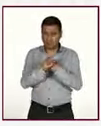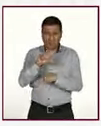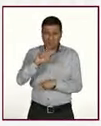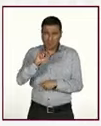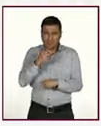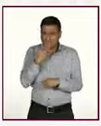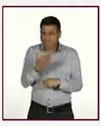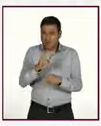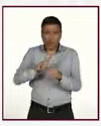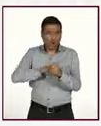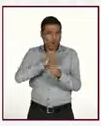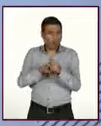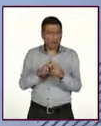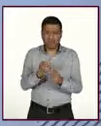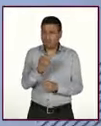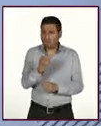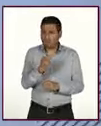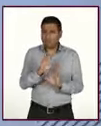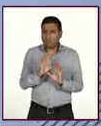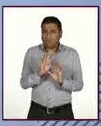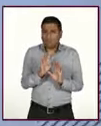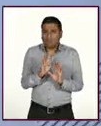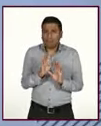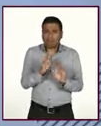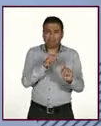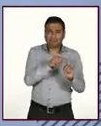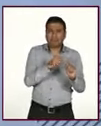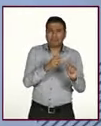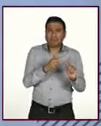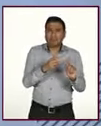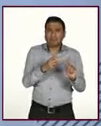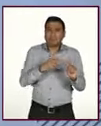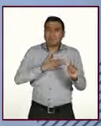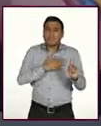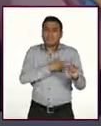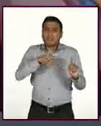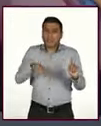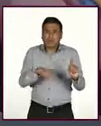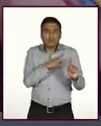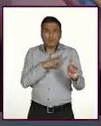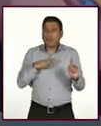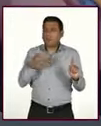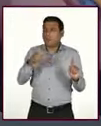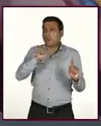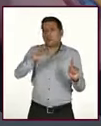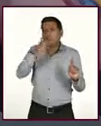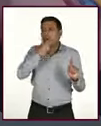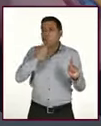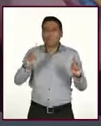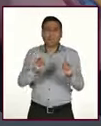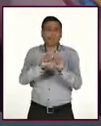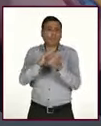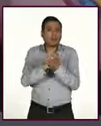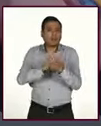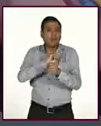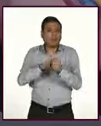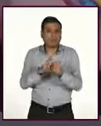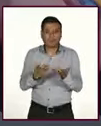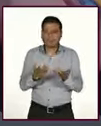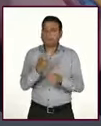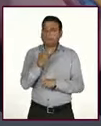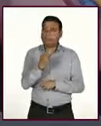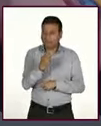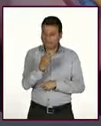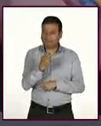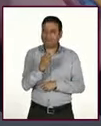como se tiene que pasar porque nació una hija mujer en tu familia, ¿no? Entonces, justo, ese es un valor adaptativo que tenemos que aprender